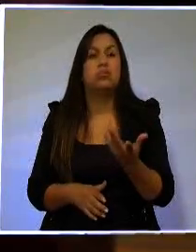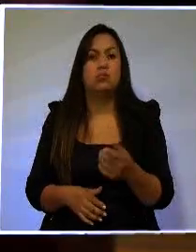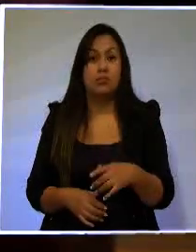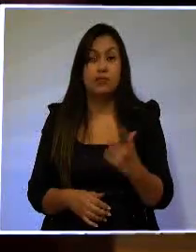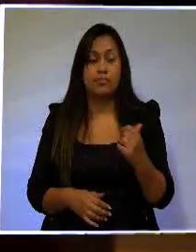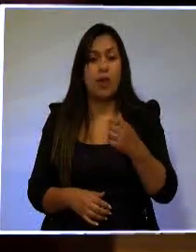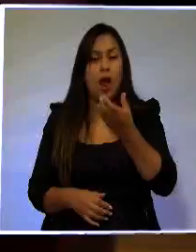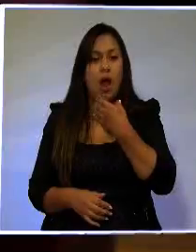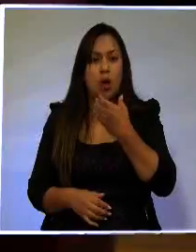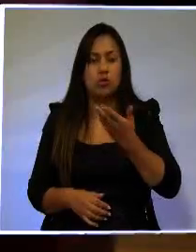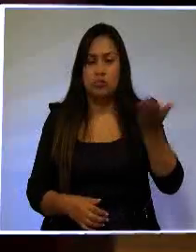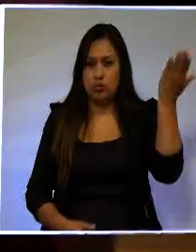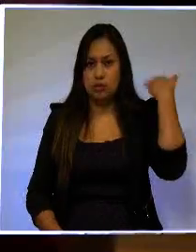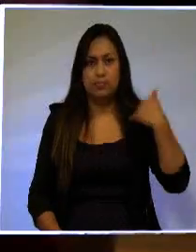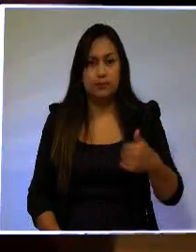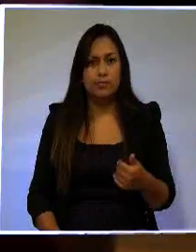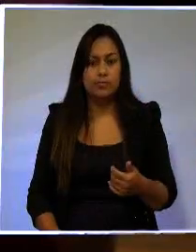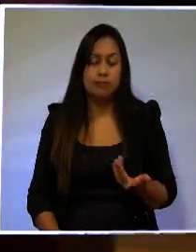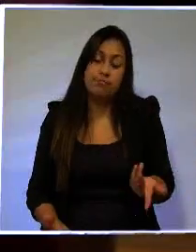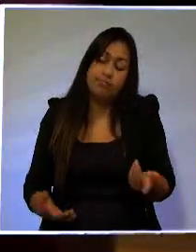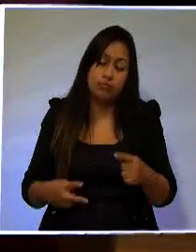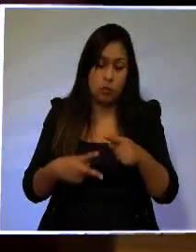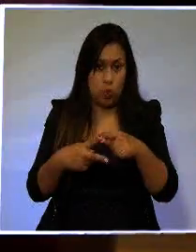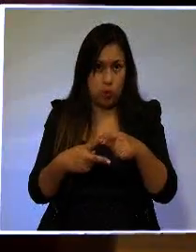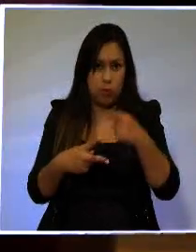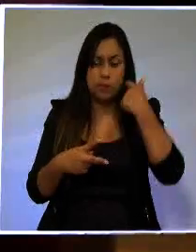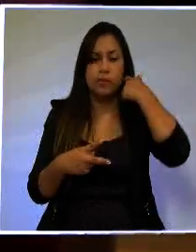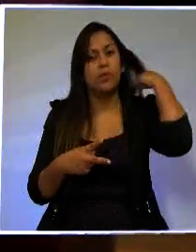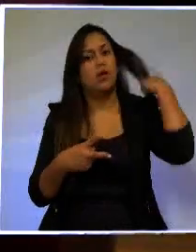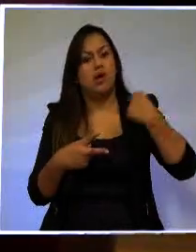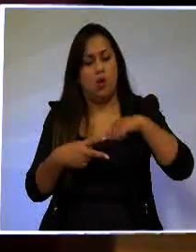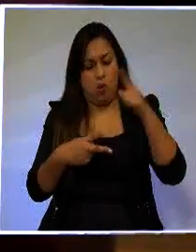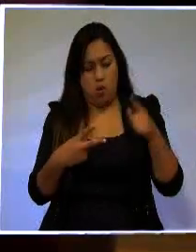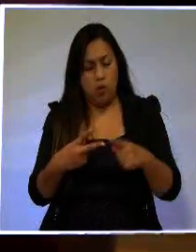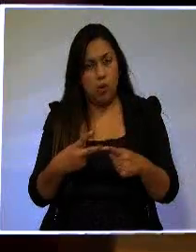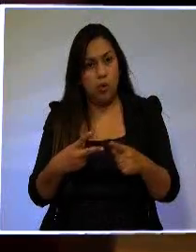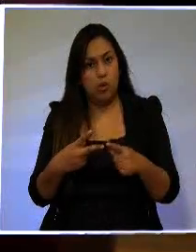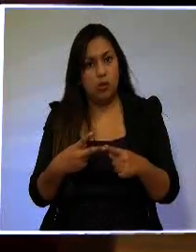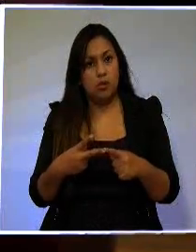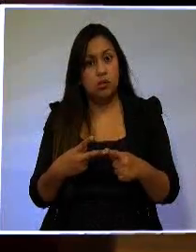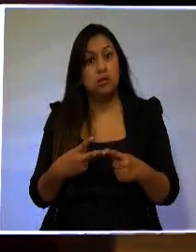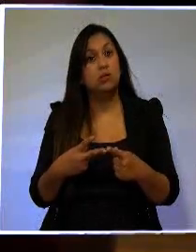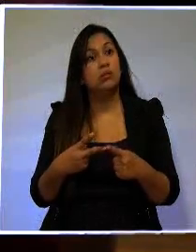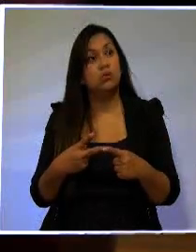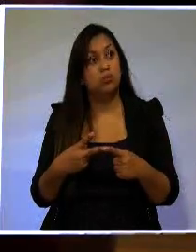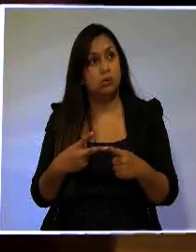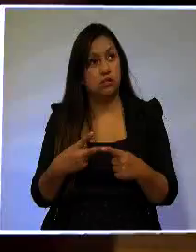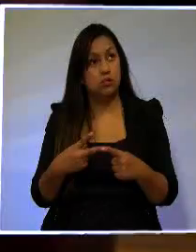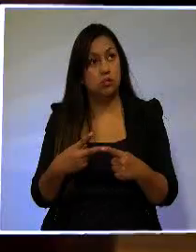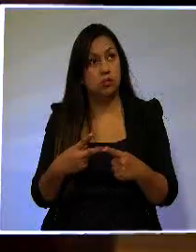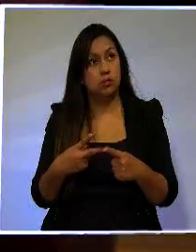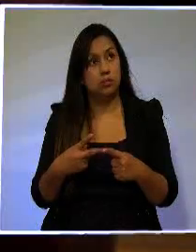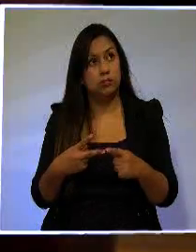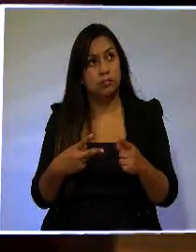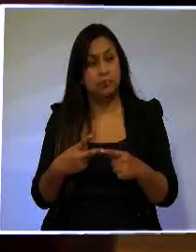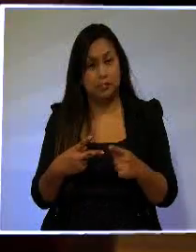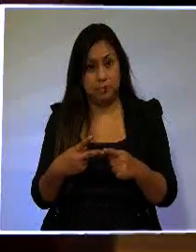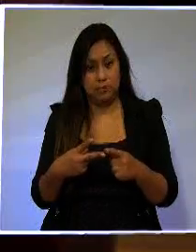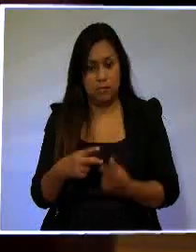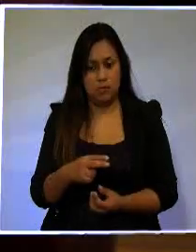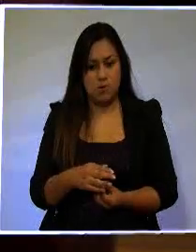agosto no entonces esa es una posibilidad otra posibilidad es de que se tape más eficientemente el conducto